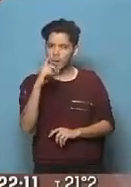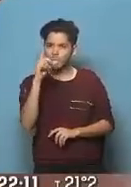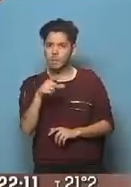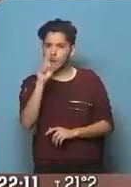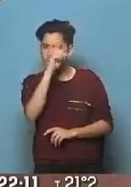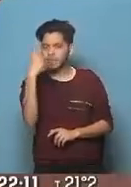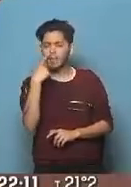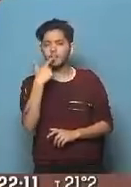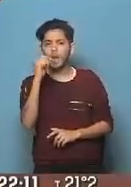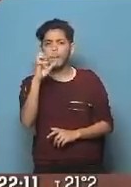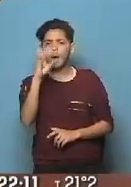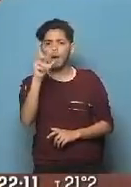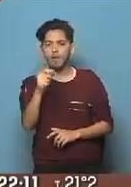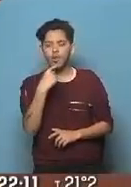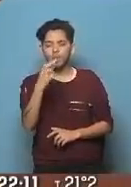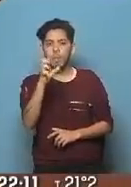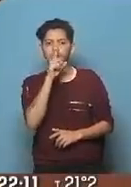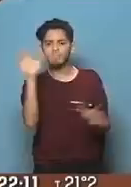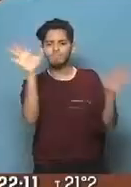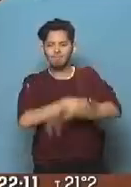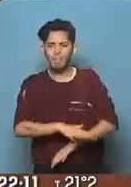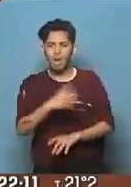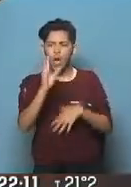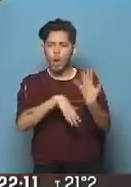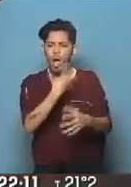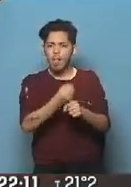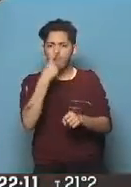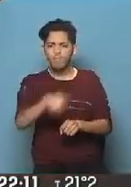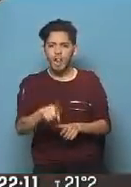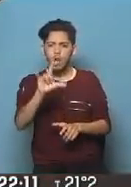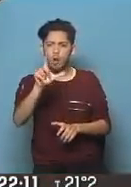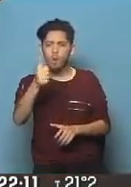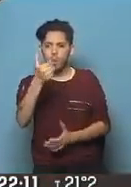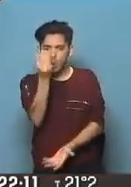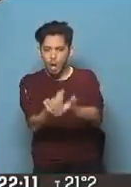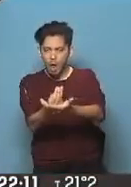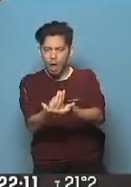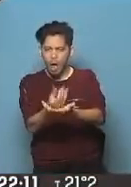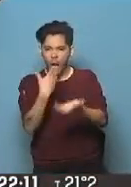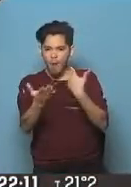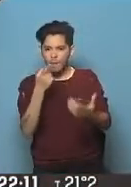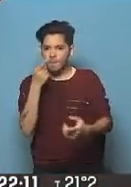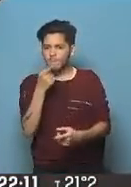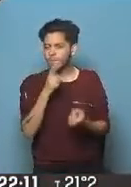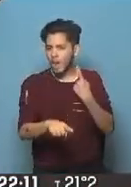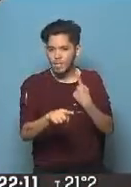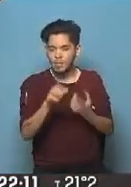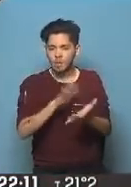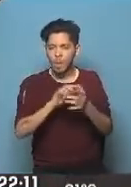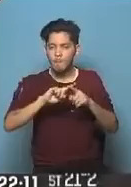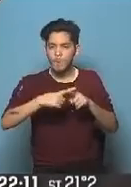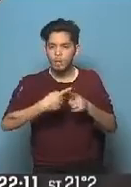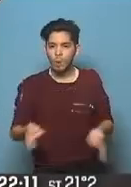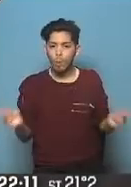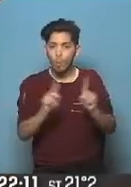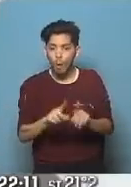al diario, diciendo que el PT se había equivocado en jugar hasta el final con la candidatura de Lula, es decir, hablando directamente de política. El retorno de los